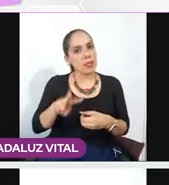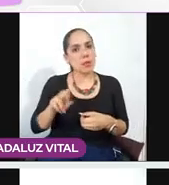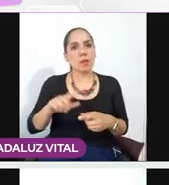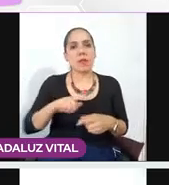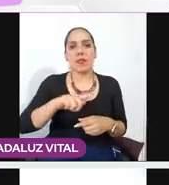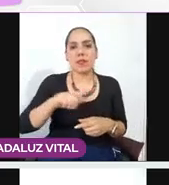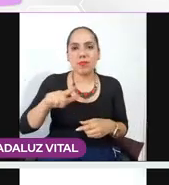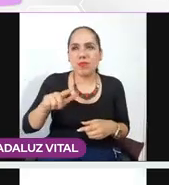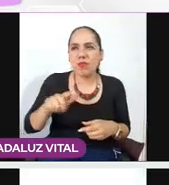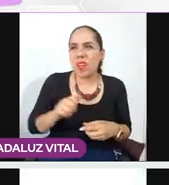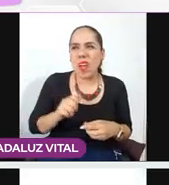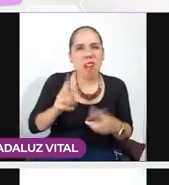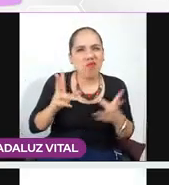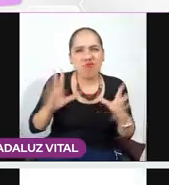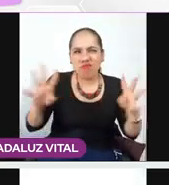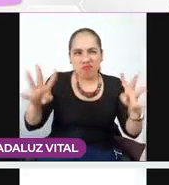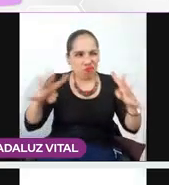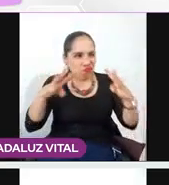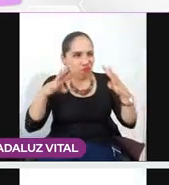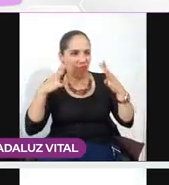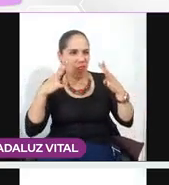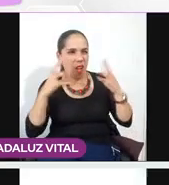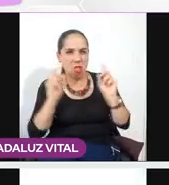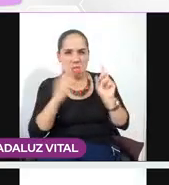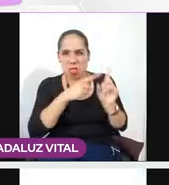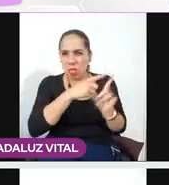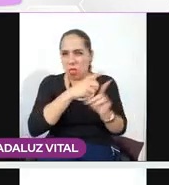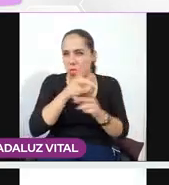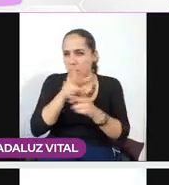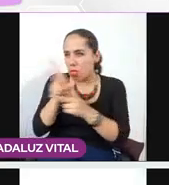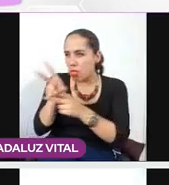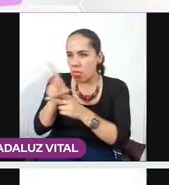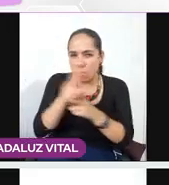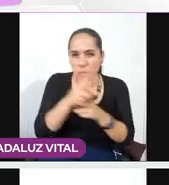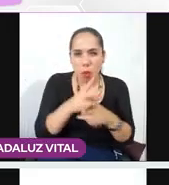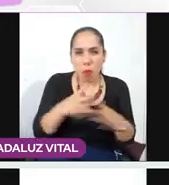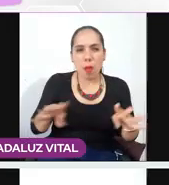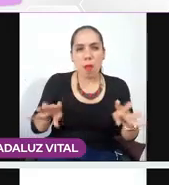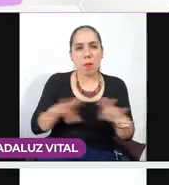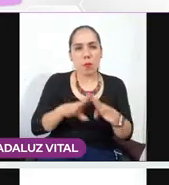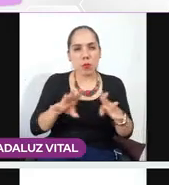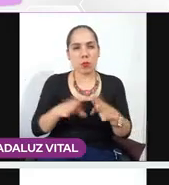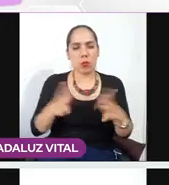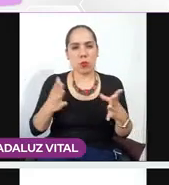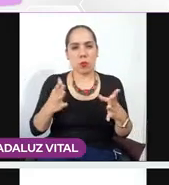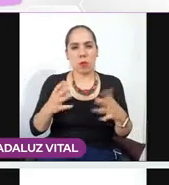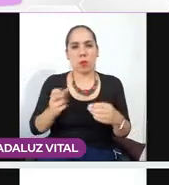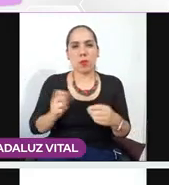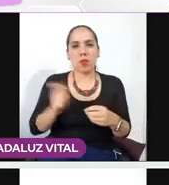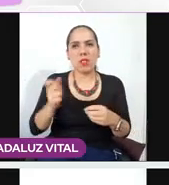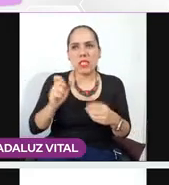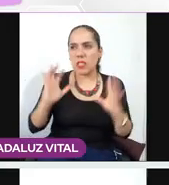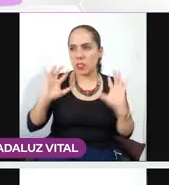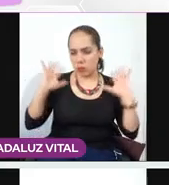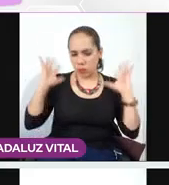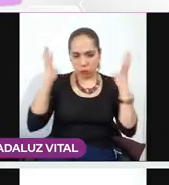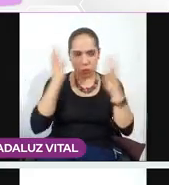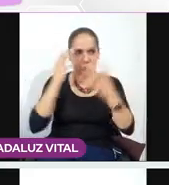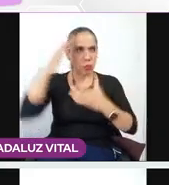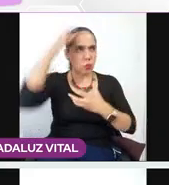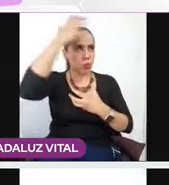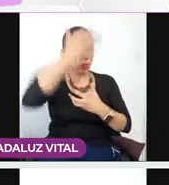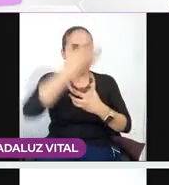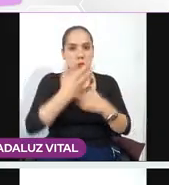todo quienes nos dedicamos o nos hemos dedicado a la docencia, este ambiente, este entorno social que es